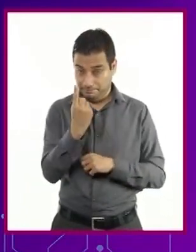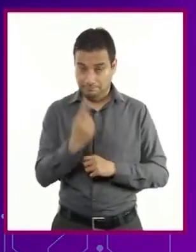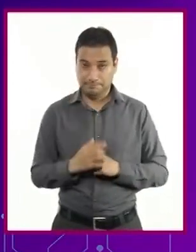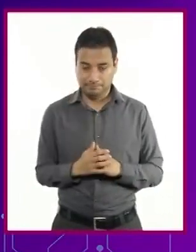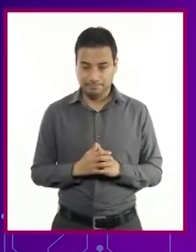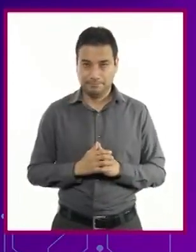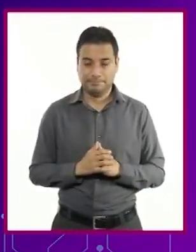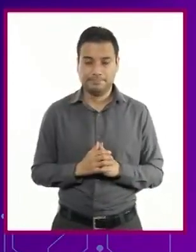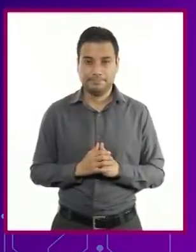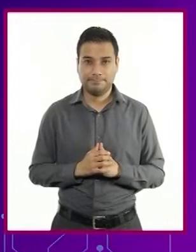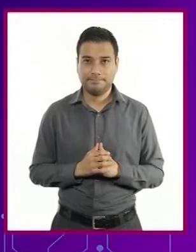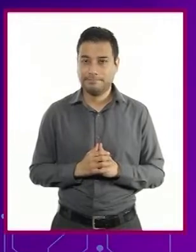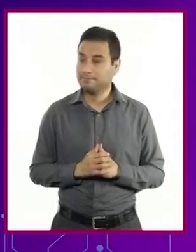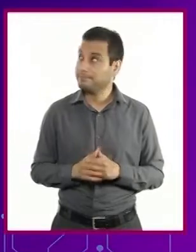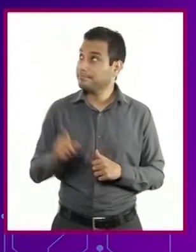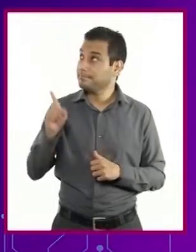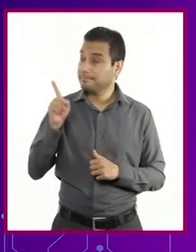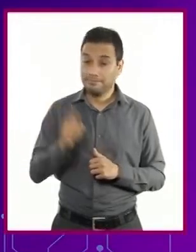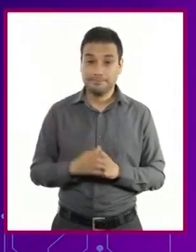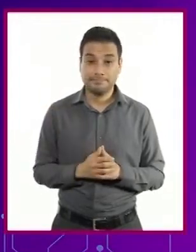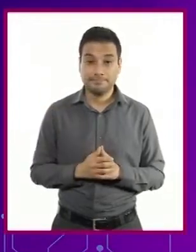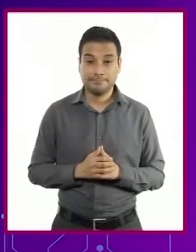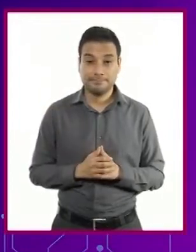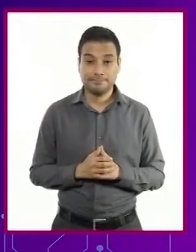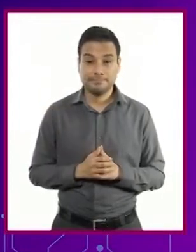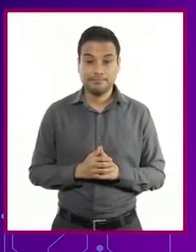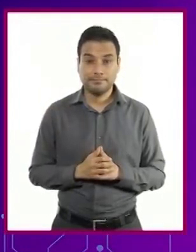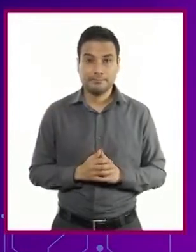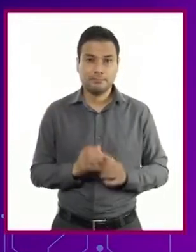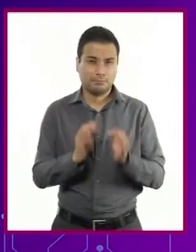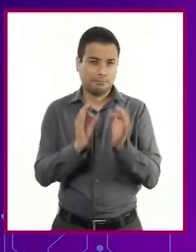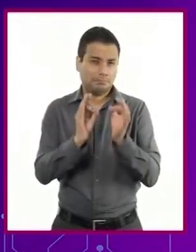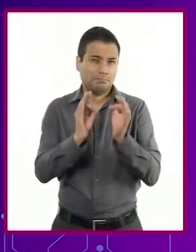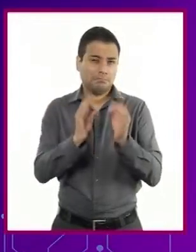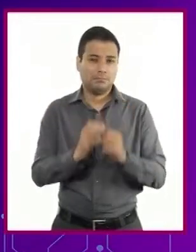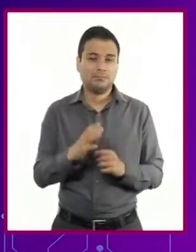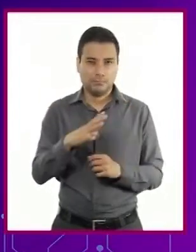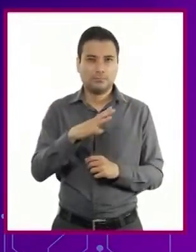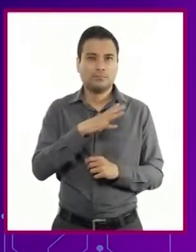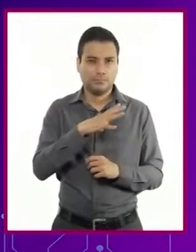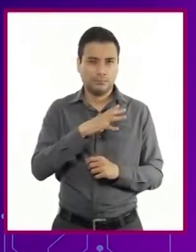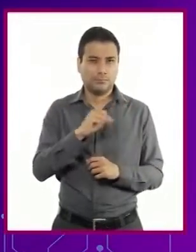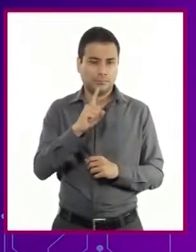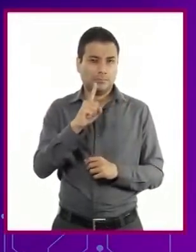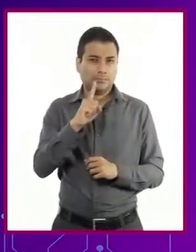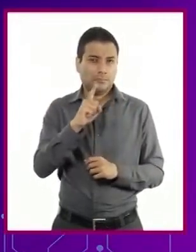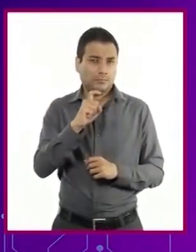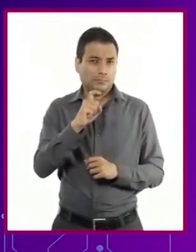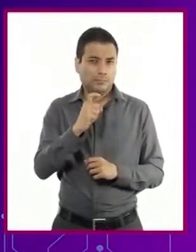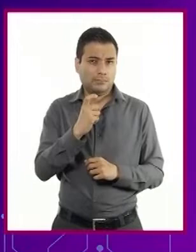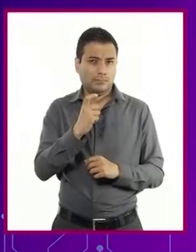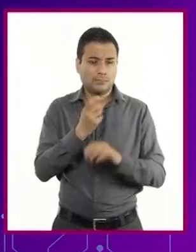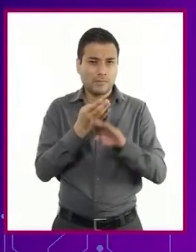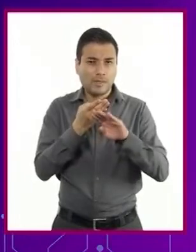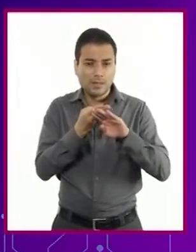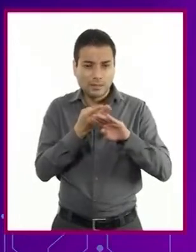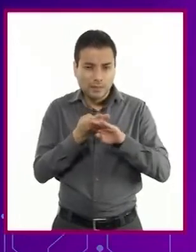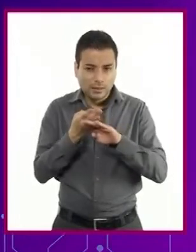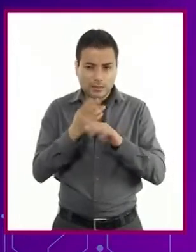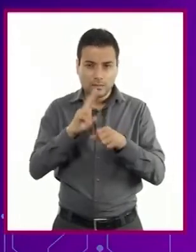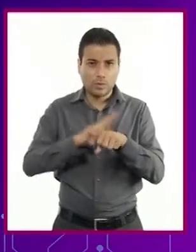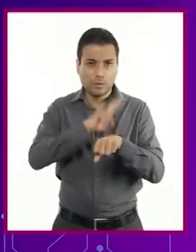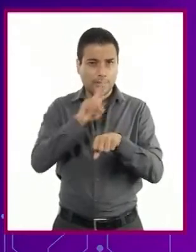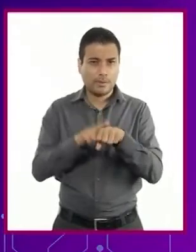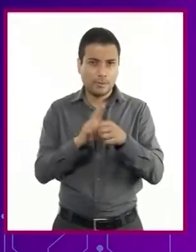mundo, solamente vemos que en la atmósfera hay un poco de humedad. Esto es normal, ya que la planta no sufrió